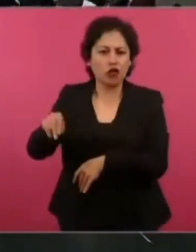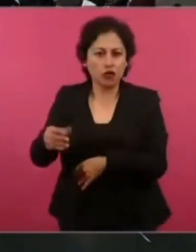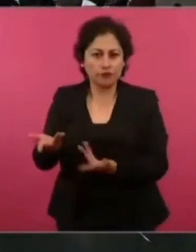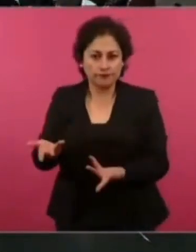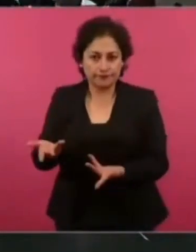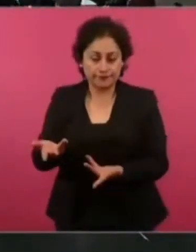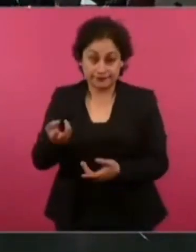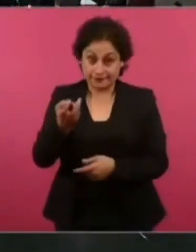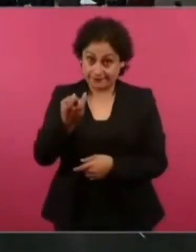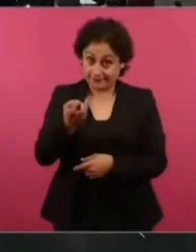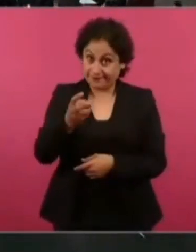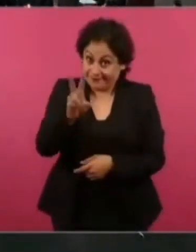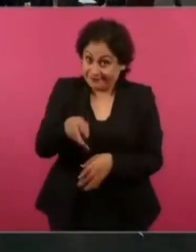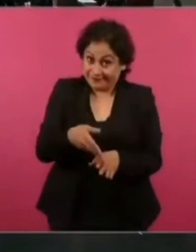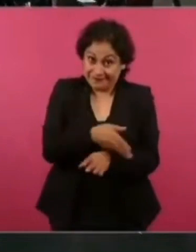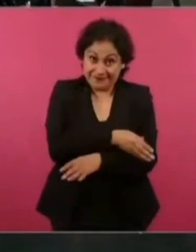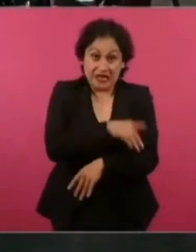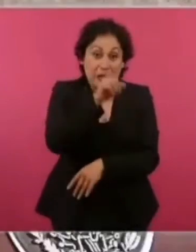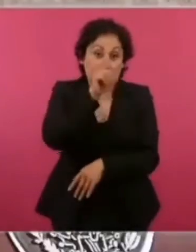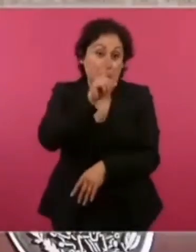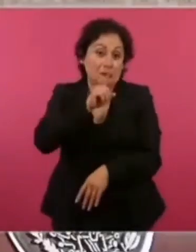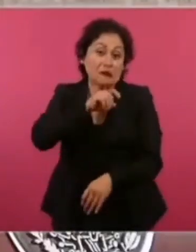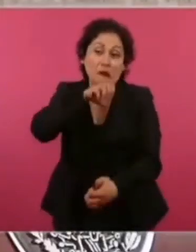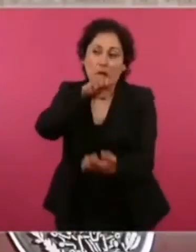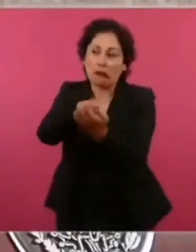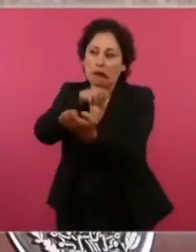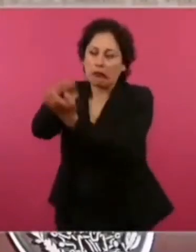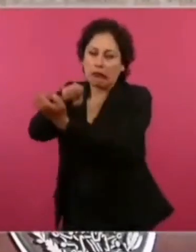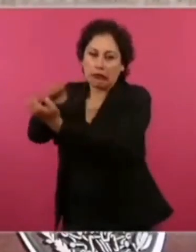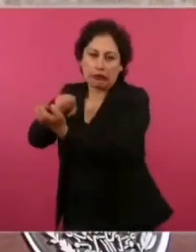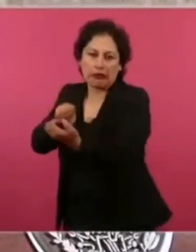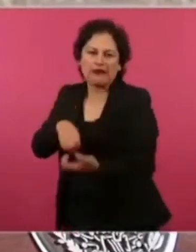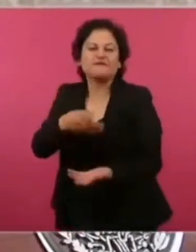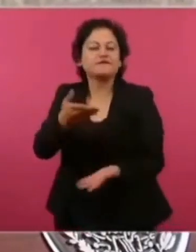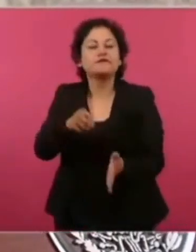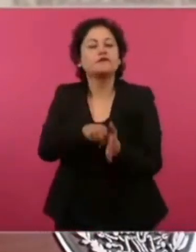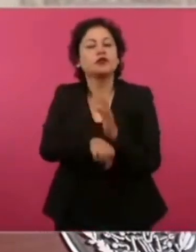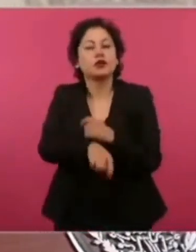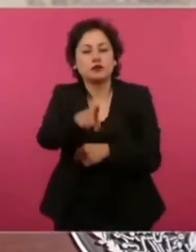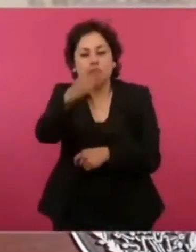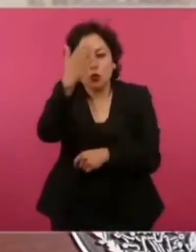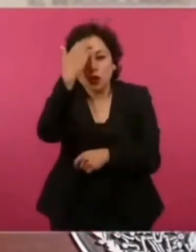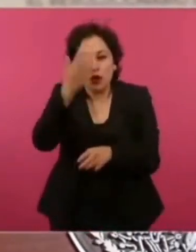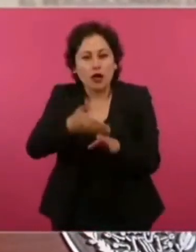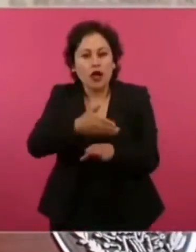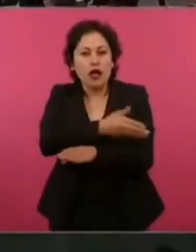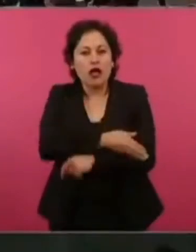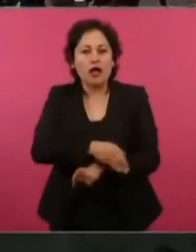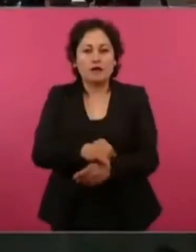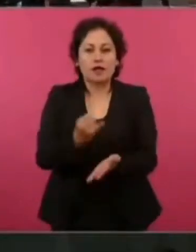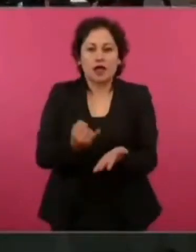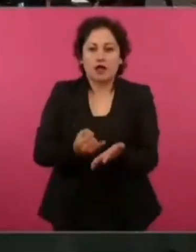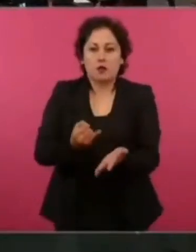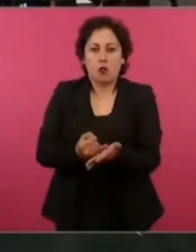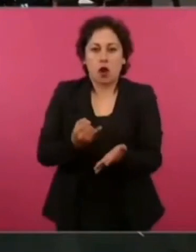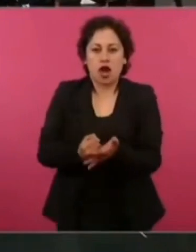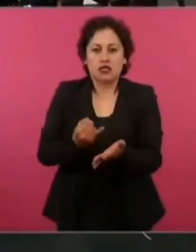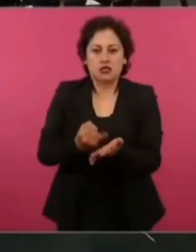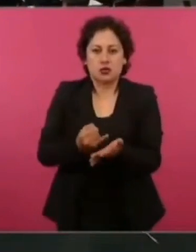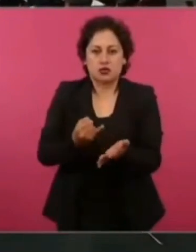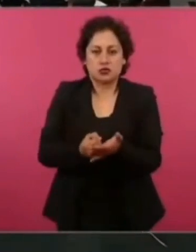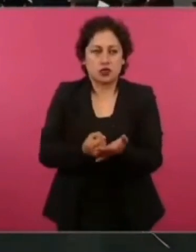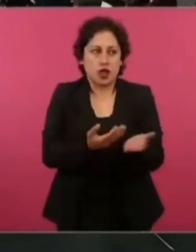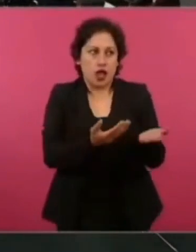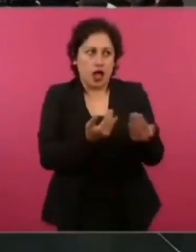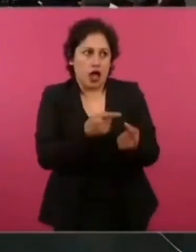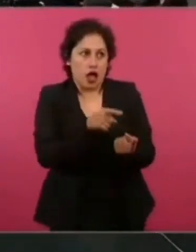utilizaron. Así como si aumentaban los impuestos iba a haber inflación, así como el problema